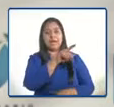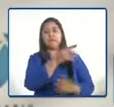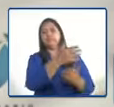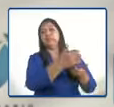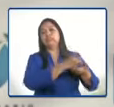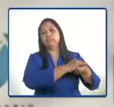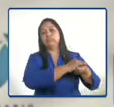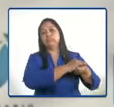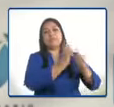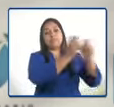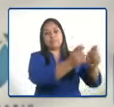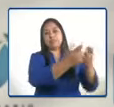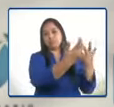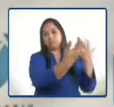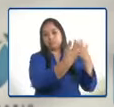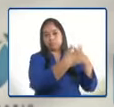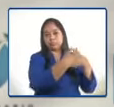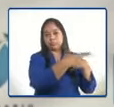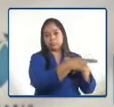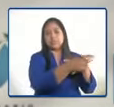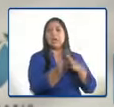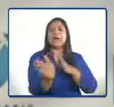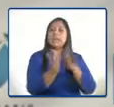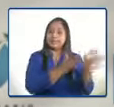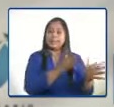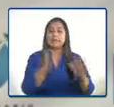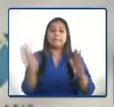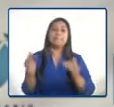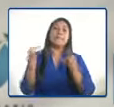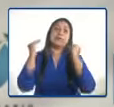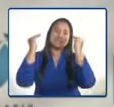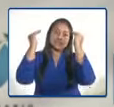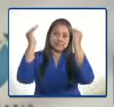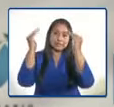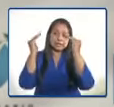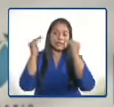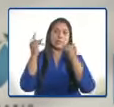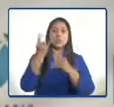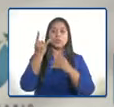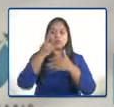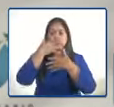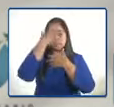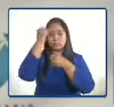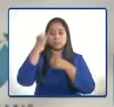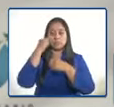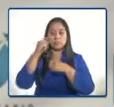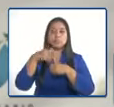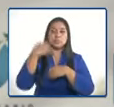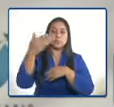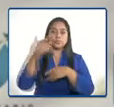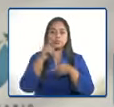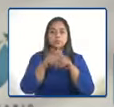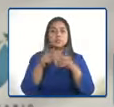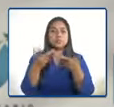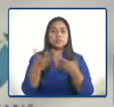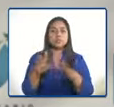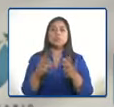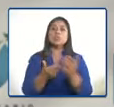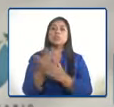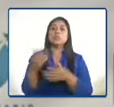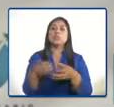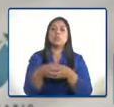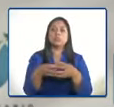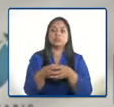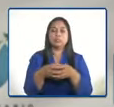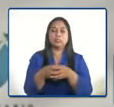da de forma coordinada. En el tema de la maestría, estamos próximos a abrir la cohorte nueva para este año. Se abrió